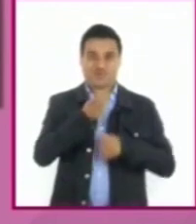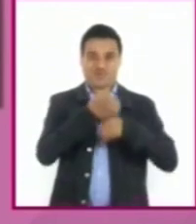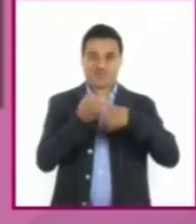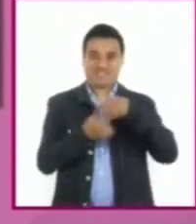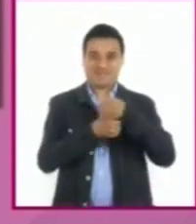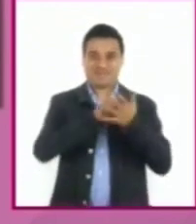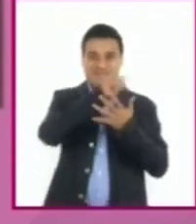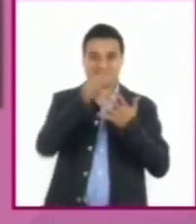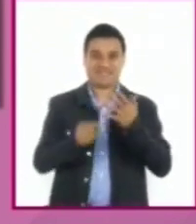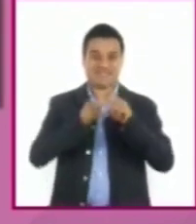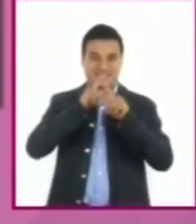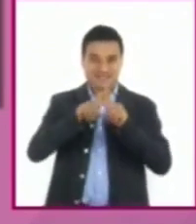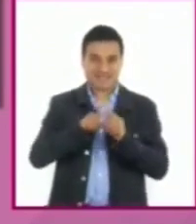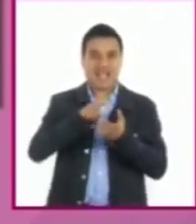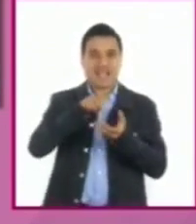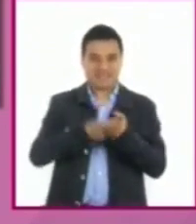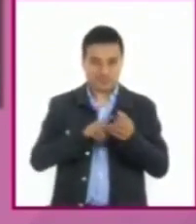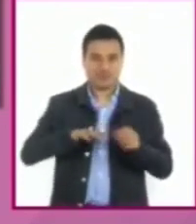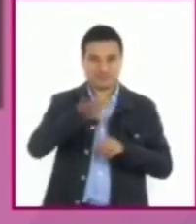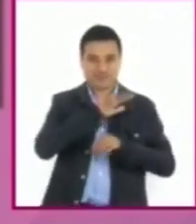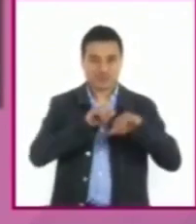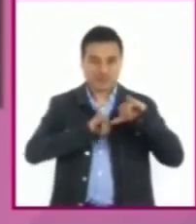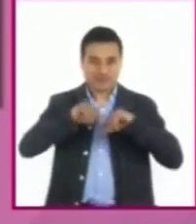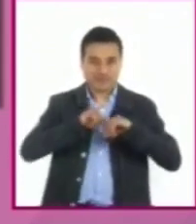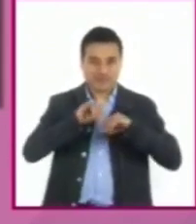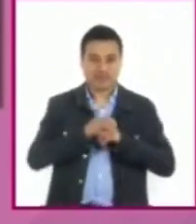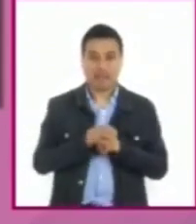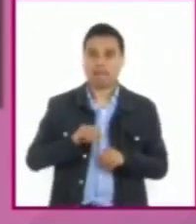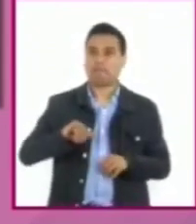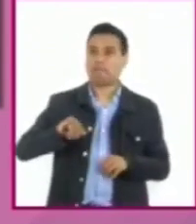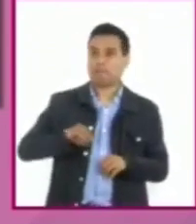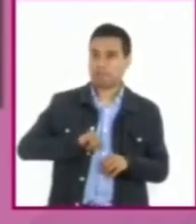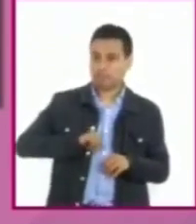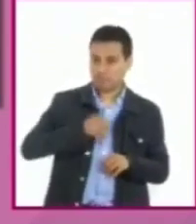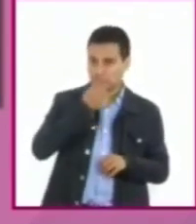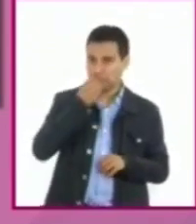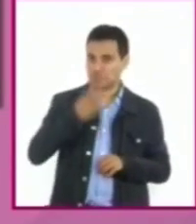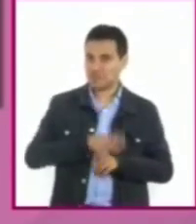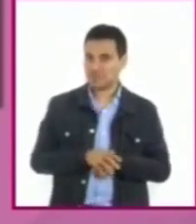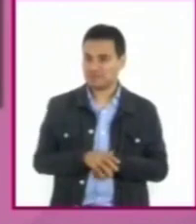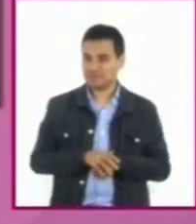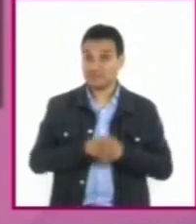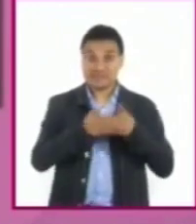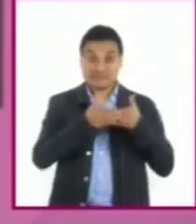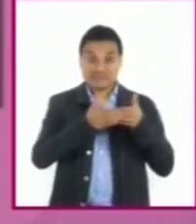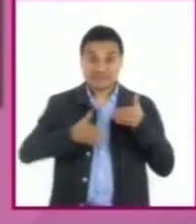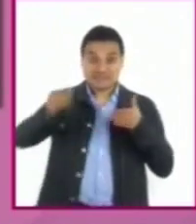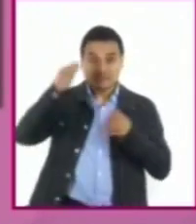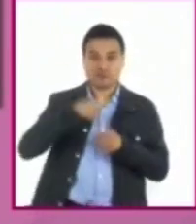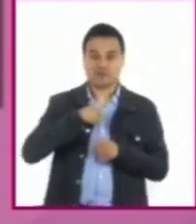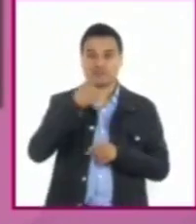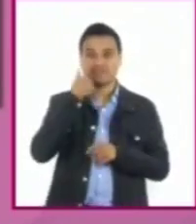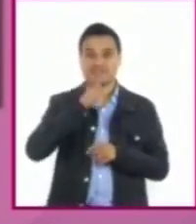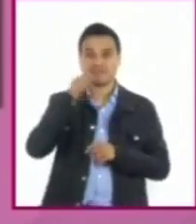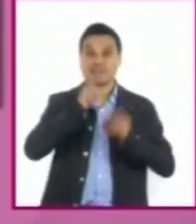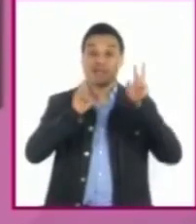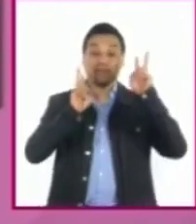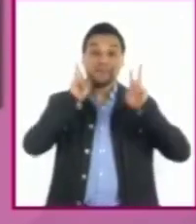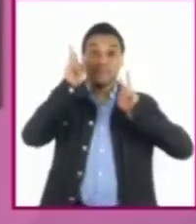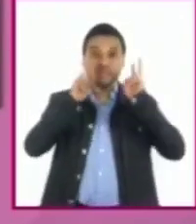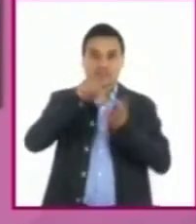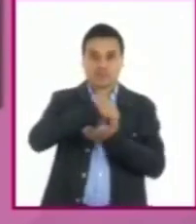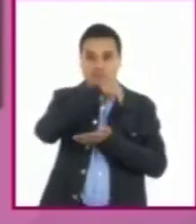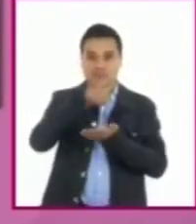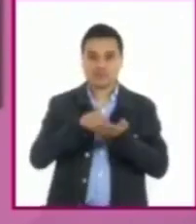en el espacio geográfico. Muy interesante, Tlali. De ahora en adelante, cada que visite un nuevo lugar me voy a fijar en